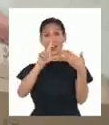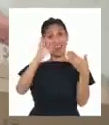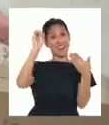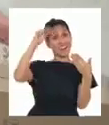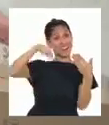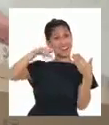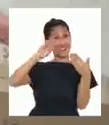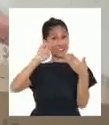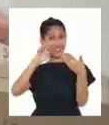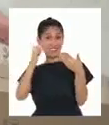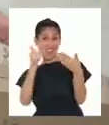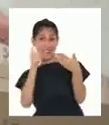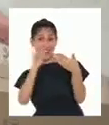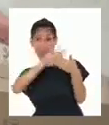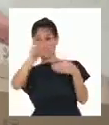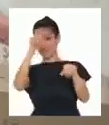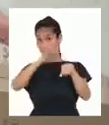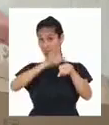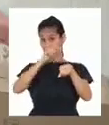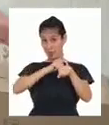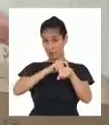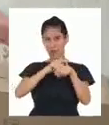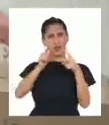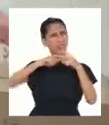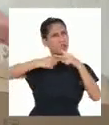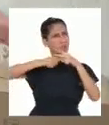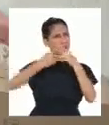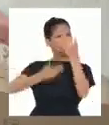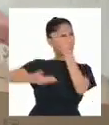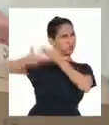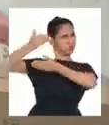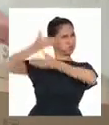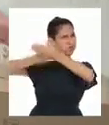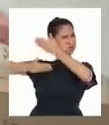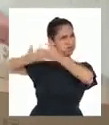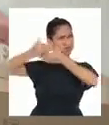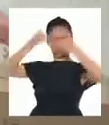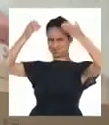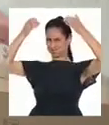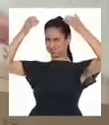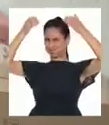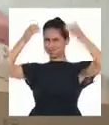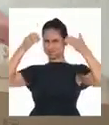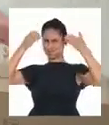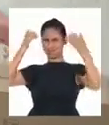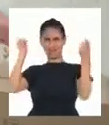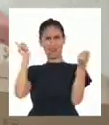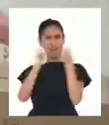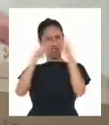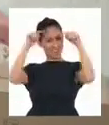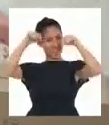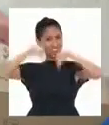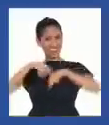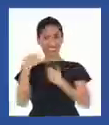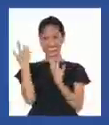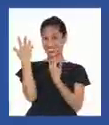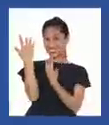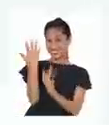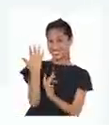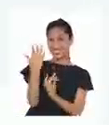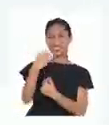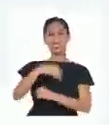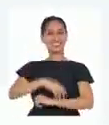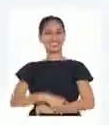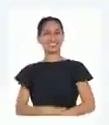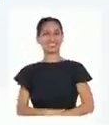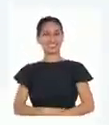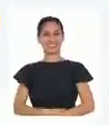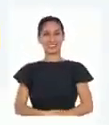de la República hasta hace unos días en que fui a votar. Ya volvemos.